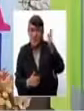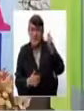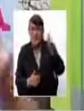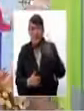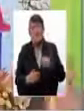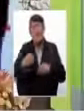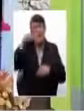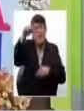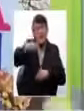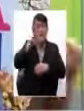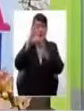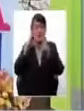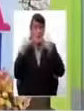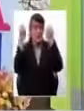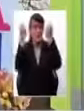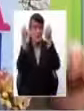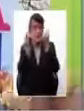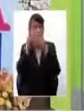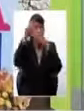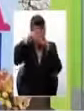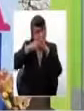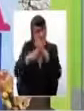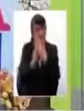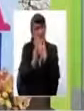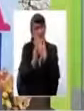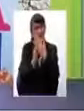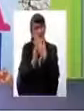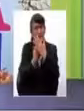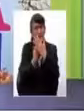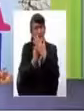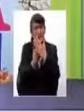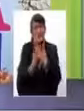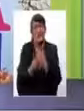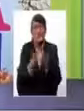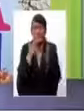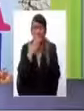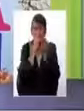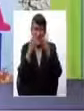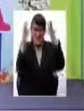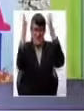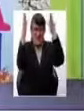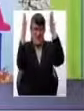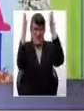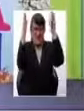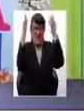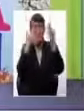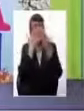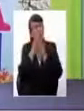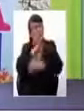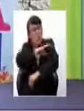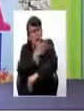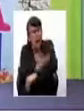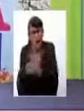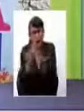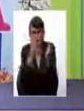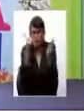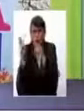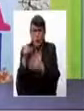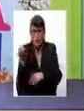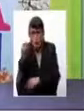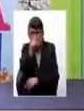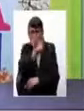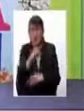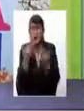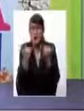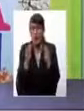mucho más bajos. Obviamente las tecnologías tampoco lo permiten porque los equipos que tenemos no es para bajar señal satelital. Y